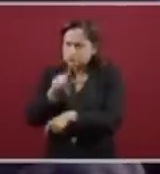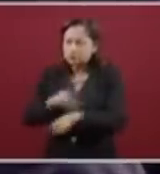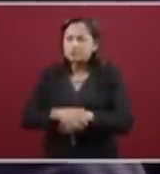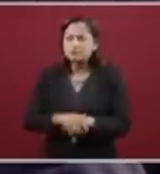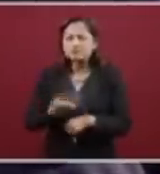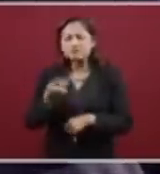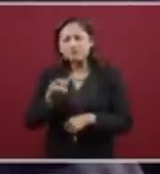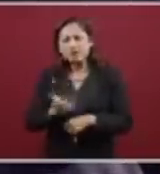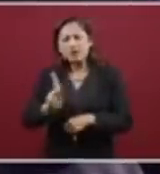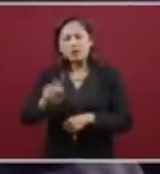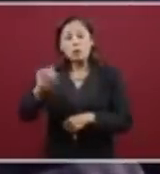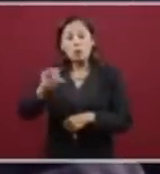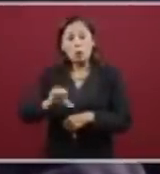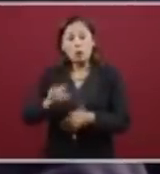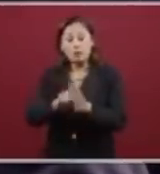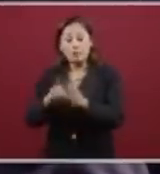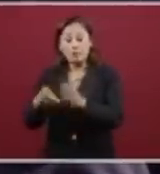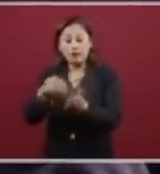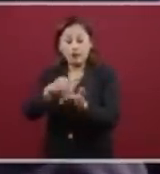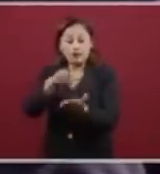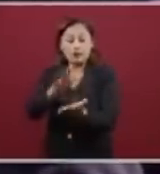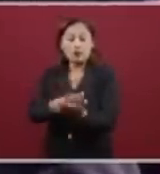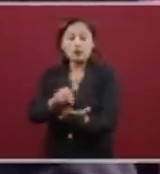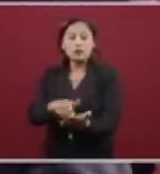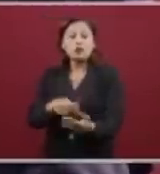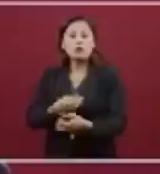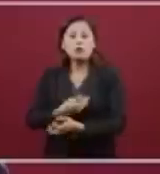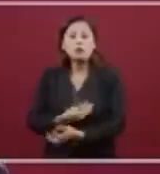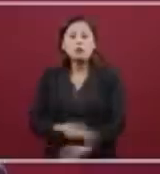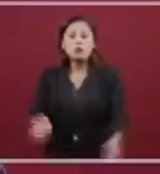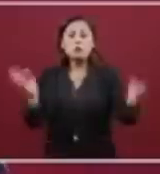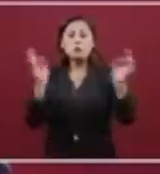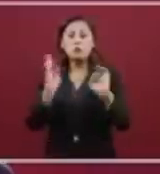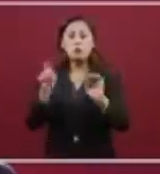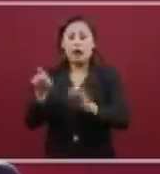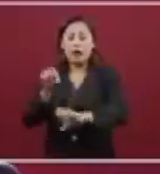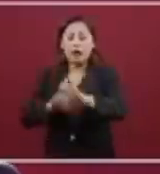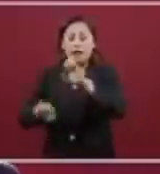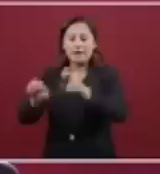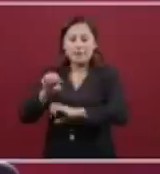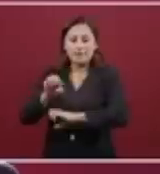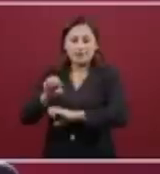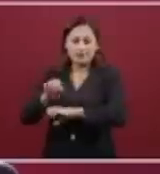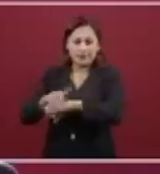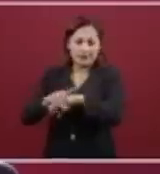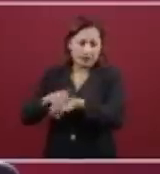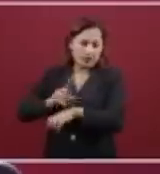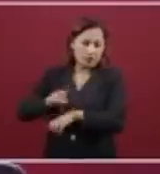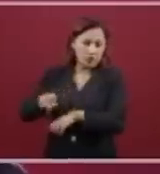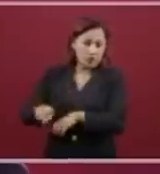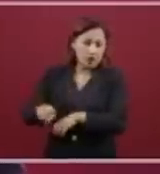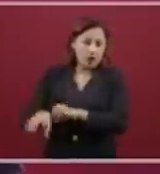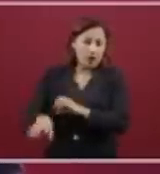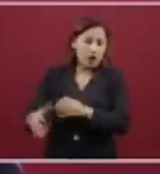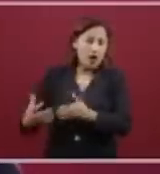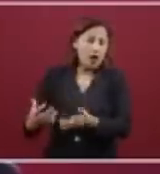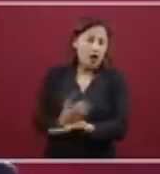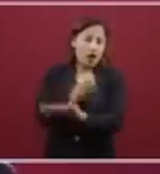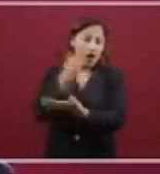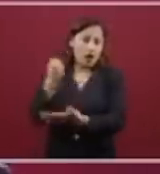periódico de que gana la licitación su empresa para vender el